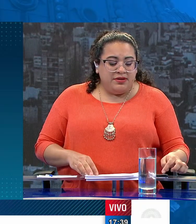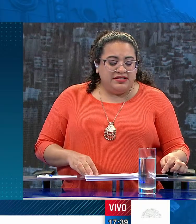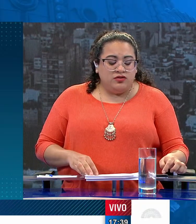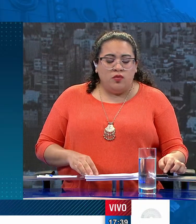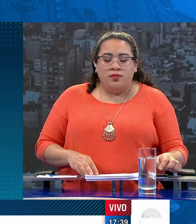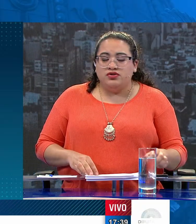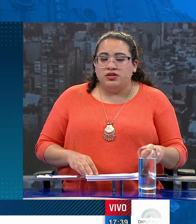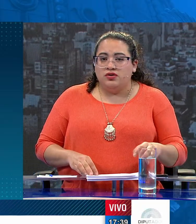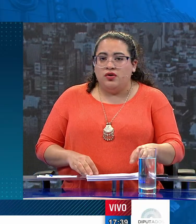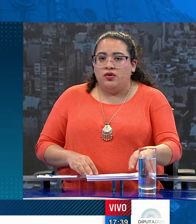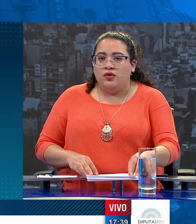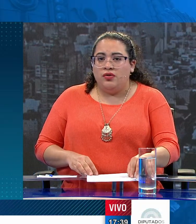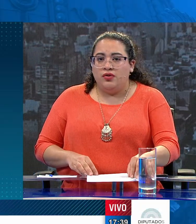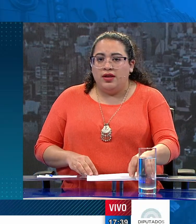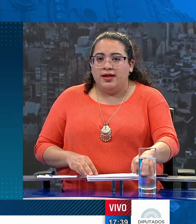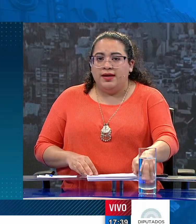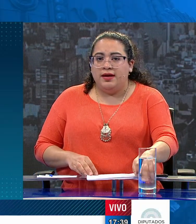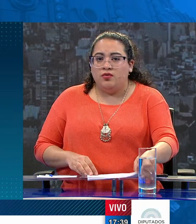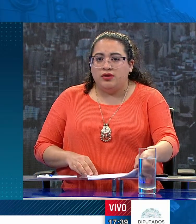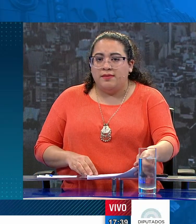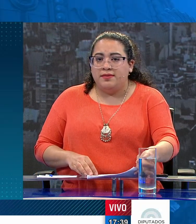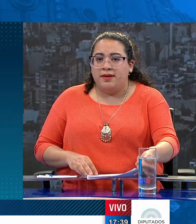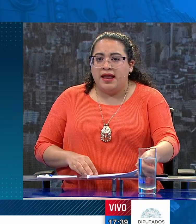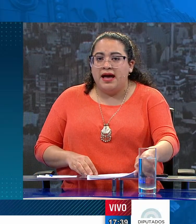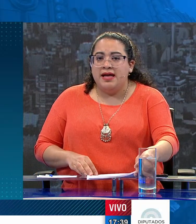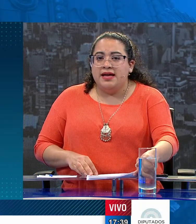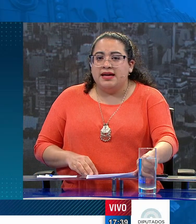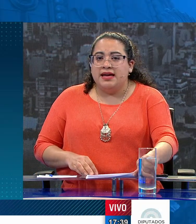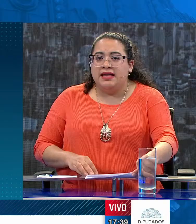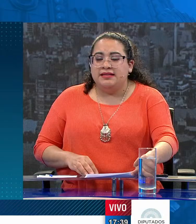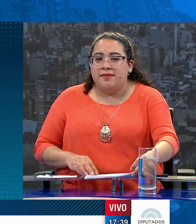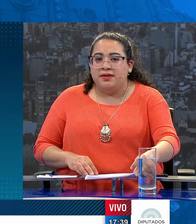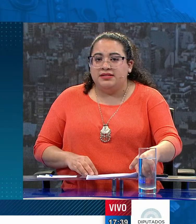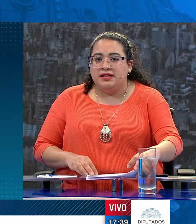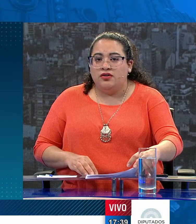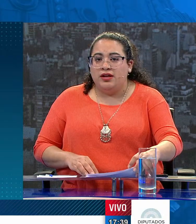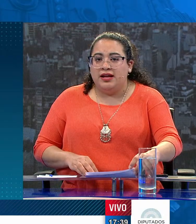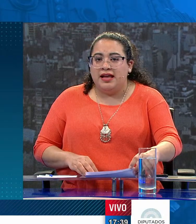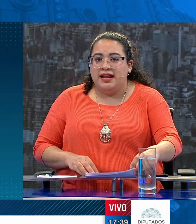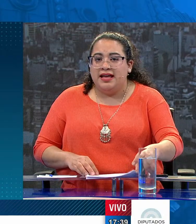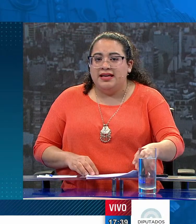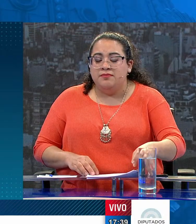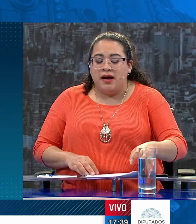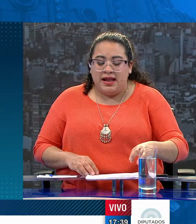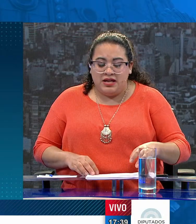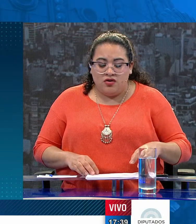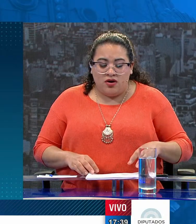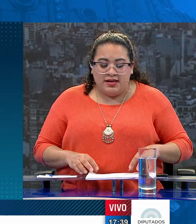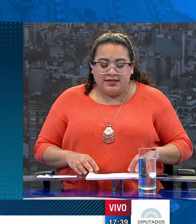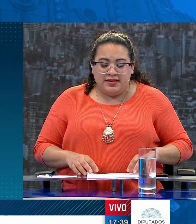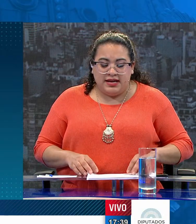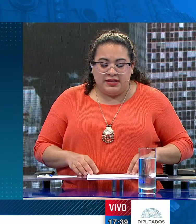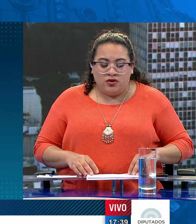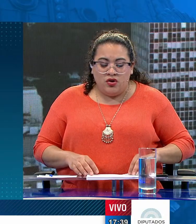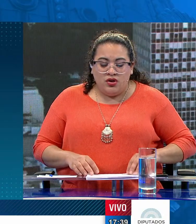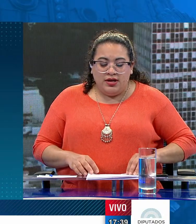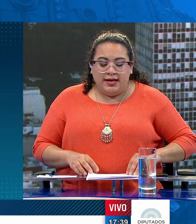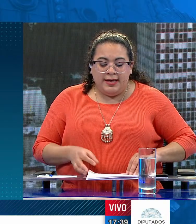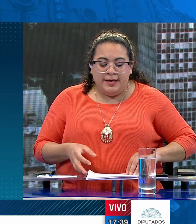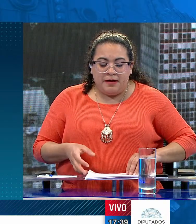quien presentó un proyecto justamente para que también se lo declare inválido a este